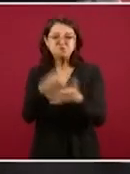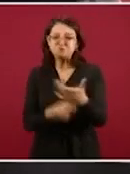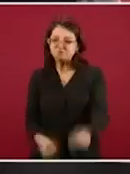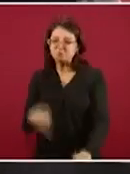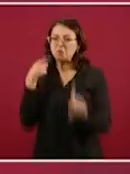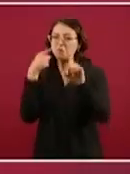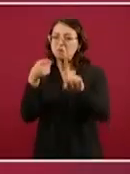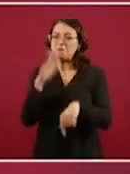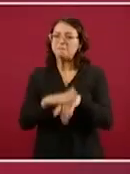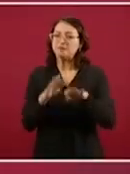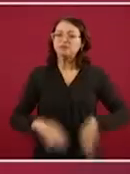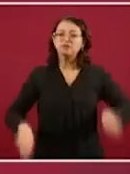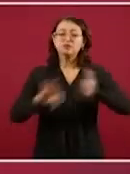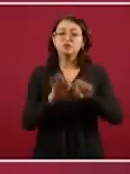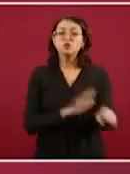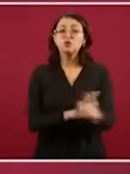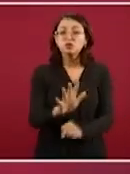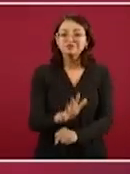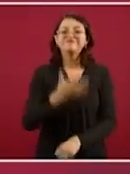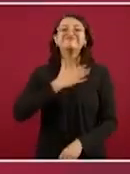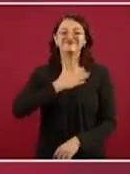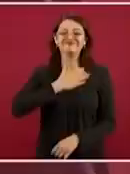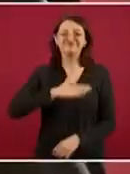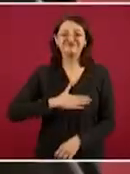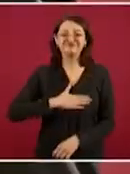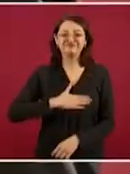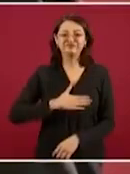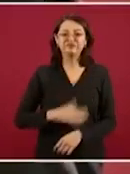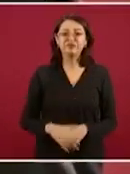fundamentalmente. ¿Pero qué sucedió?